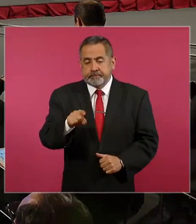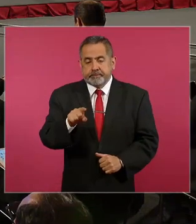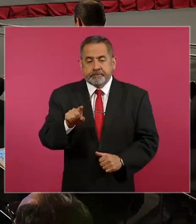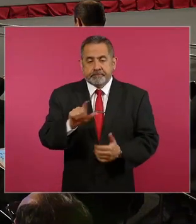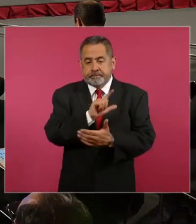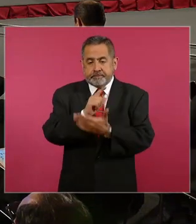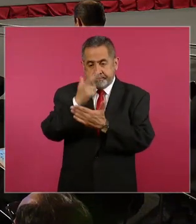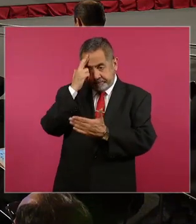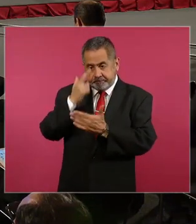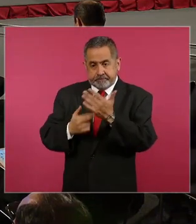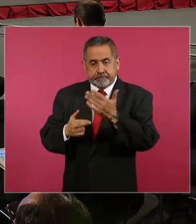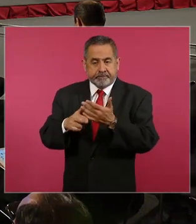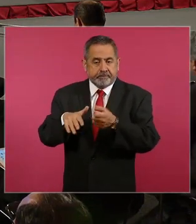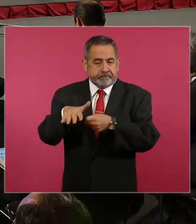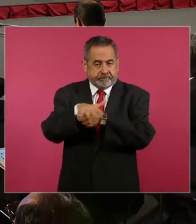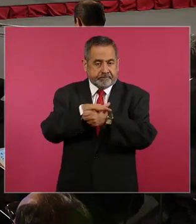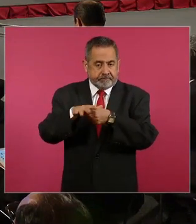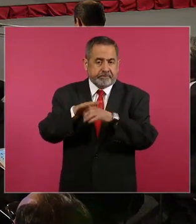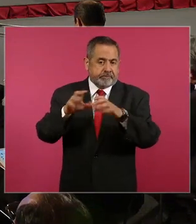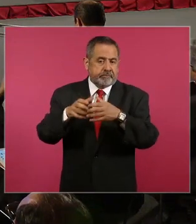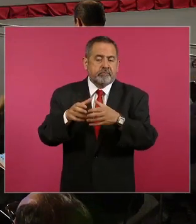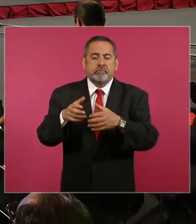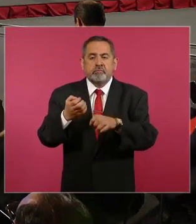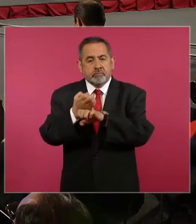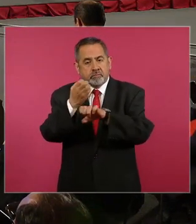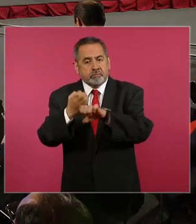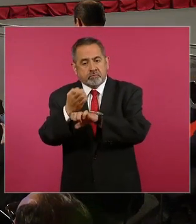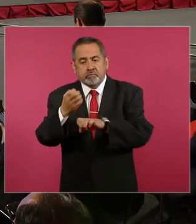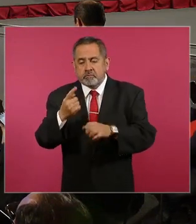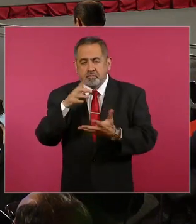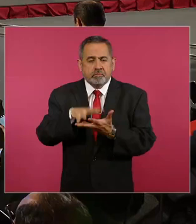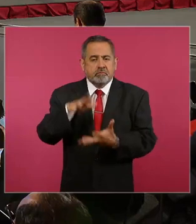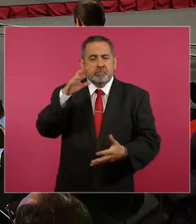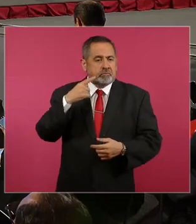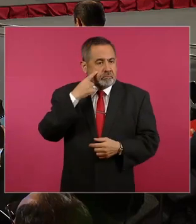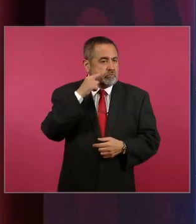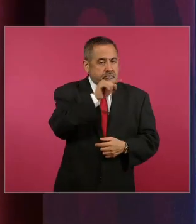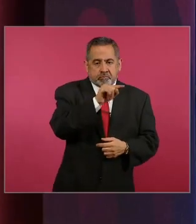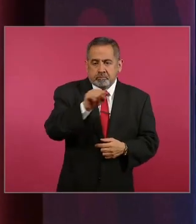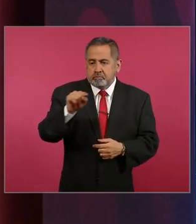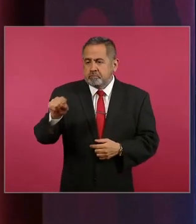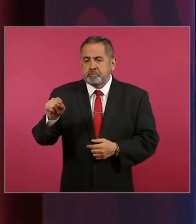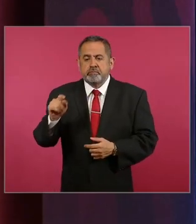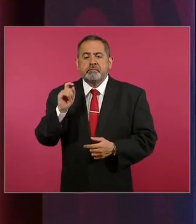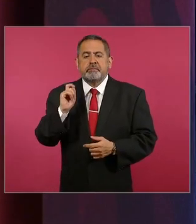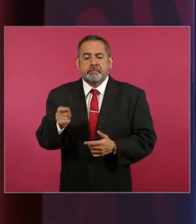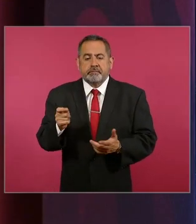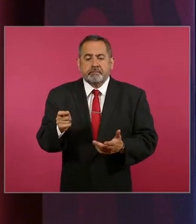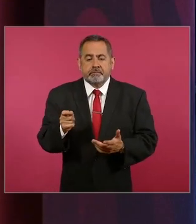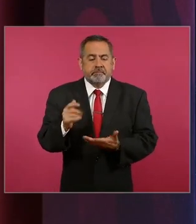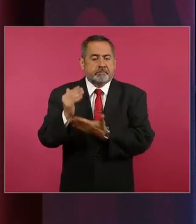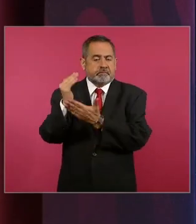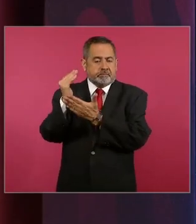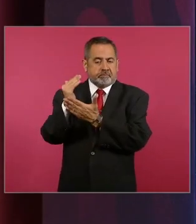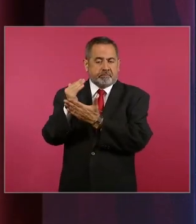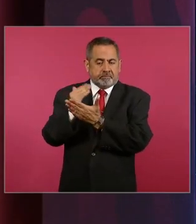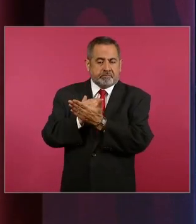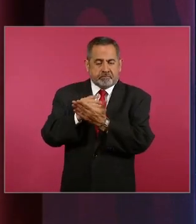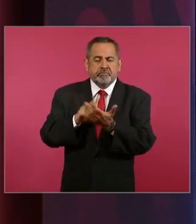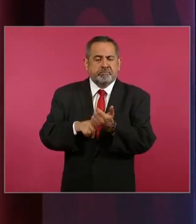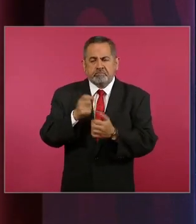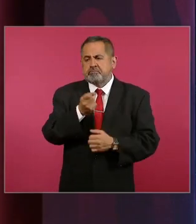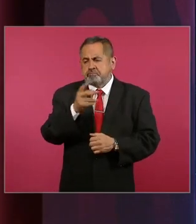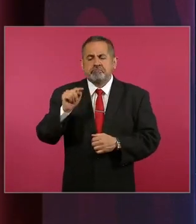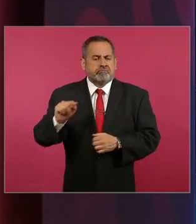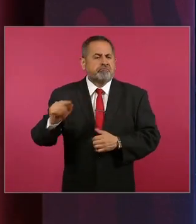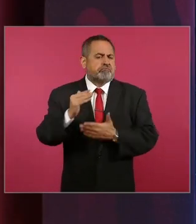delitos del fuero común, en la mayoría se tienen la reducción de estos delitos